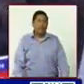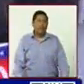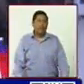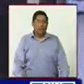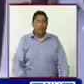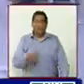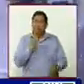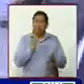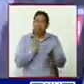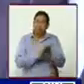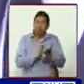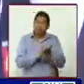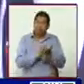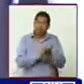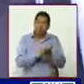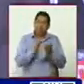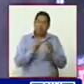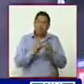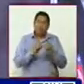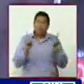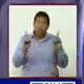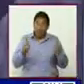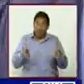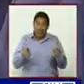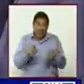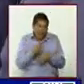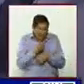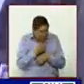Mil felicidades. ¿Y ustedes su diploma, chicas?